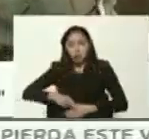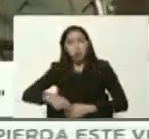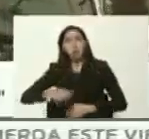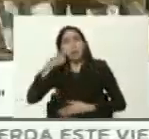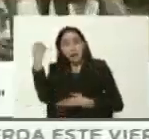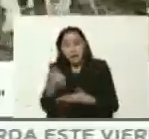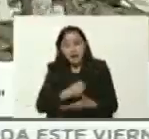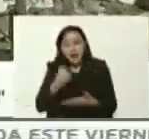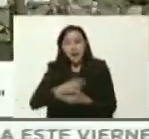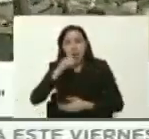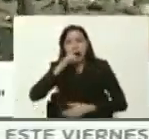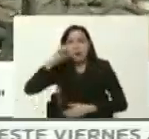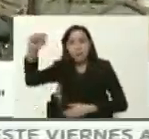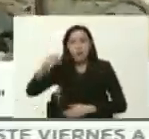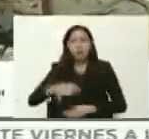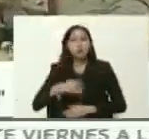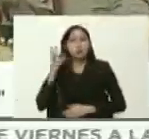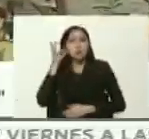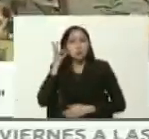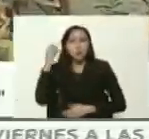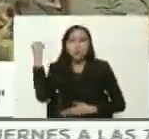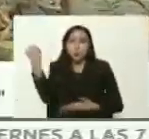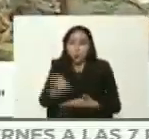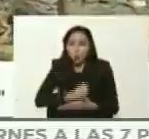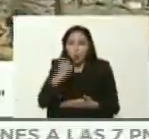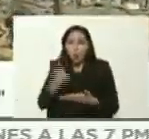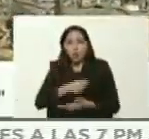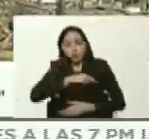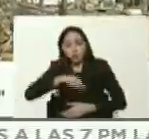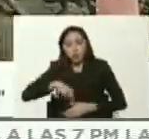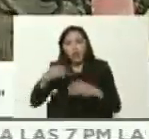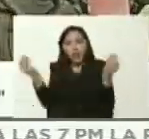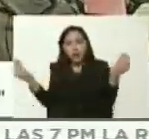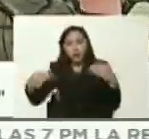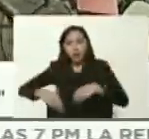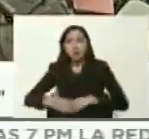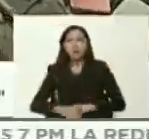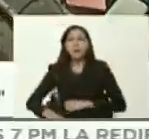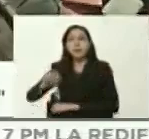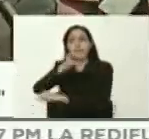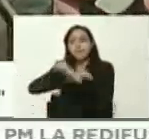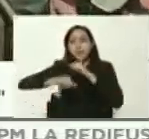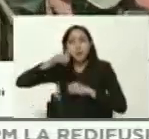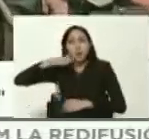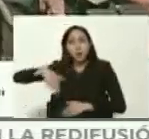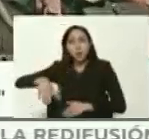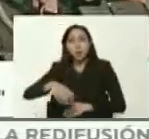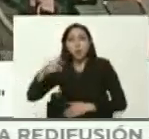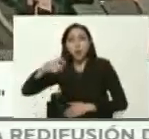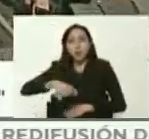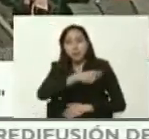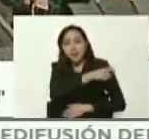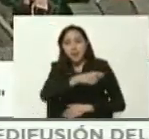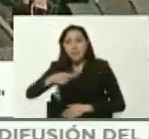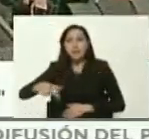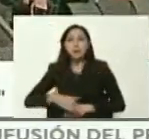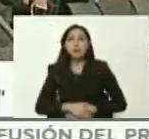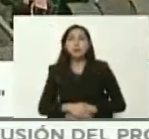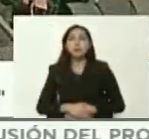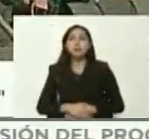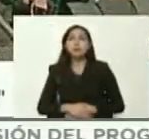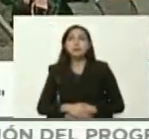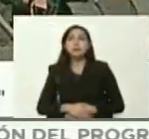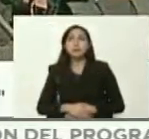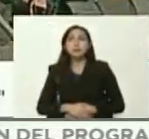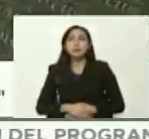Maduro, guerreras de usted, unas mujeres luchadoras que nos organizamos para defender un pueblo que necesita de personas que les hagan, que